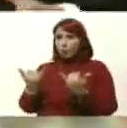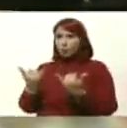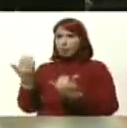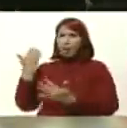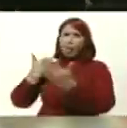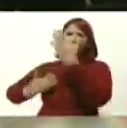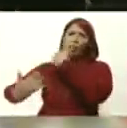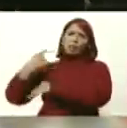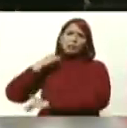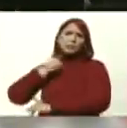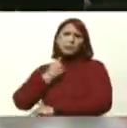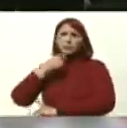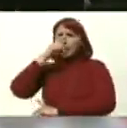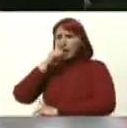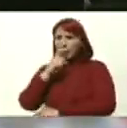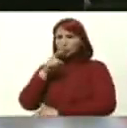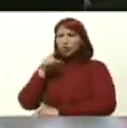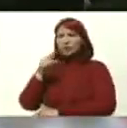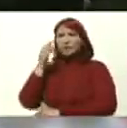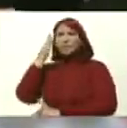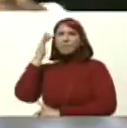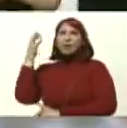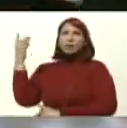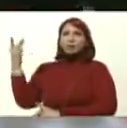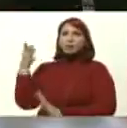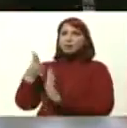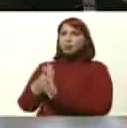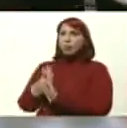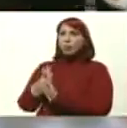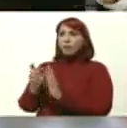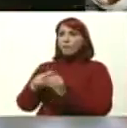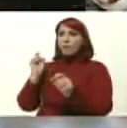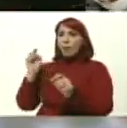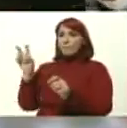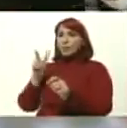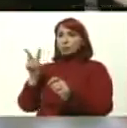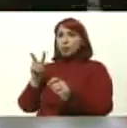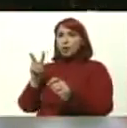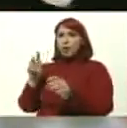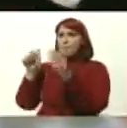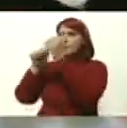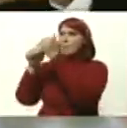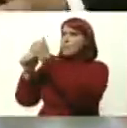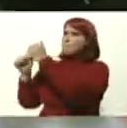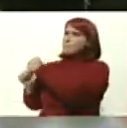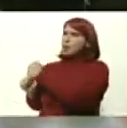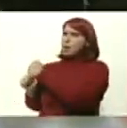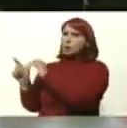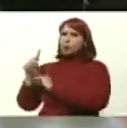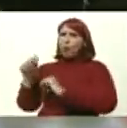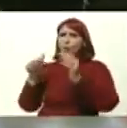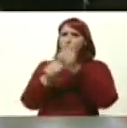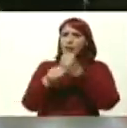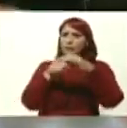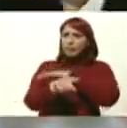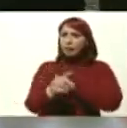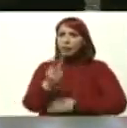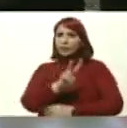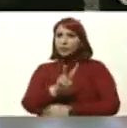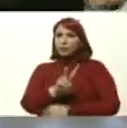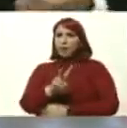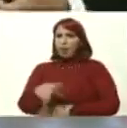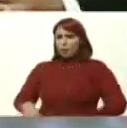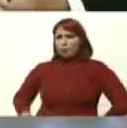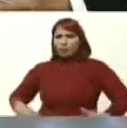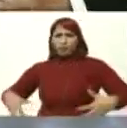ya varios años, y es esa fantasía de que fuera de Venezuela iban a conseguir lo que no consiguieron en el país, que iban a ser